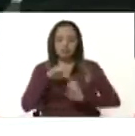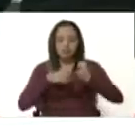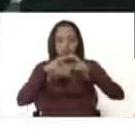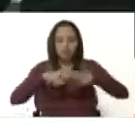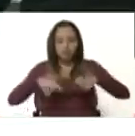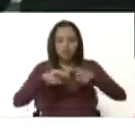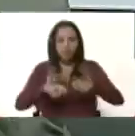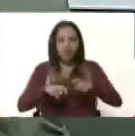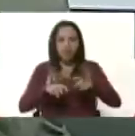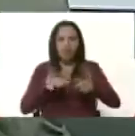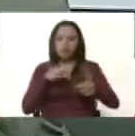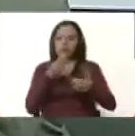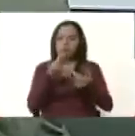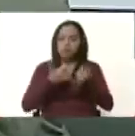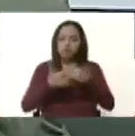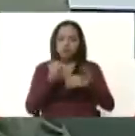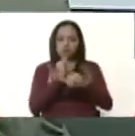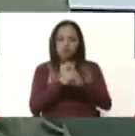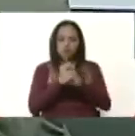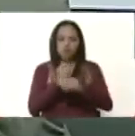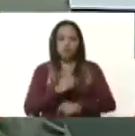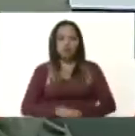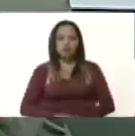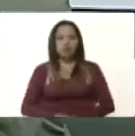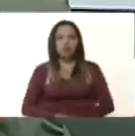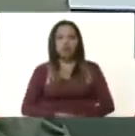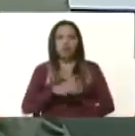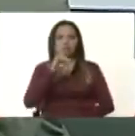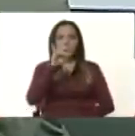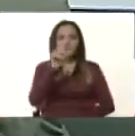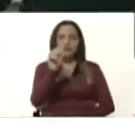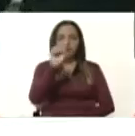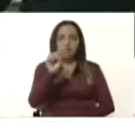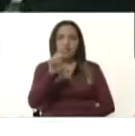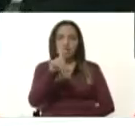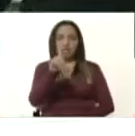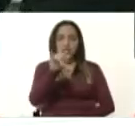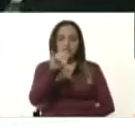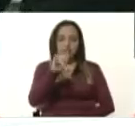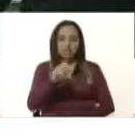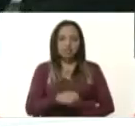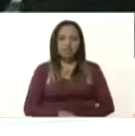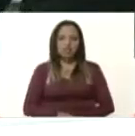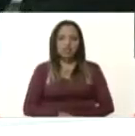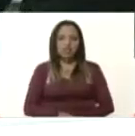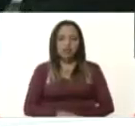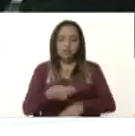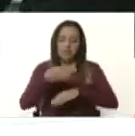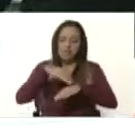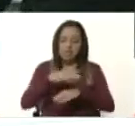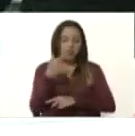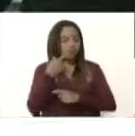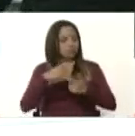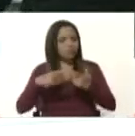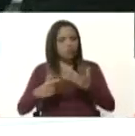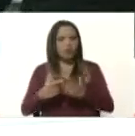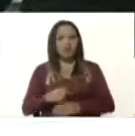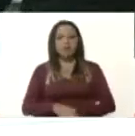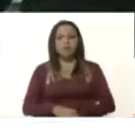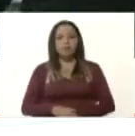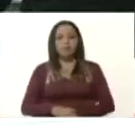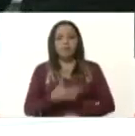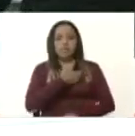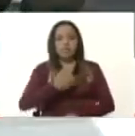Criptoactivos, Sunacrip, Yoselit Ramírez, ministros, ministras, saludos, presidentes de banco,